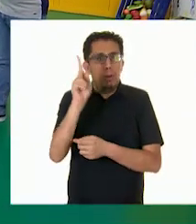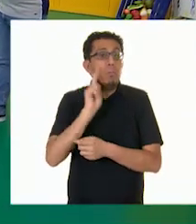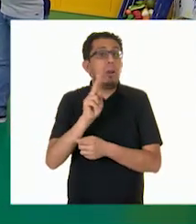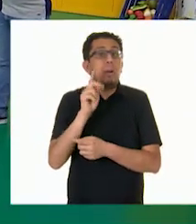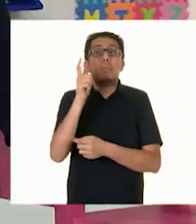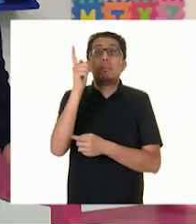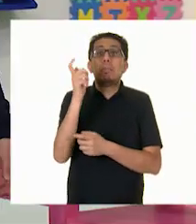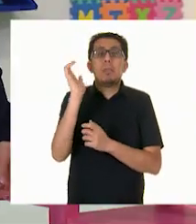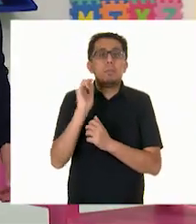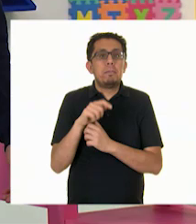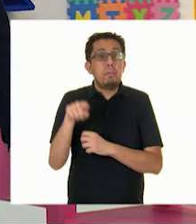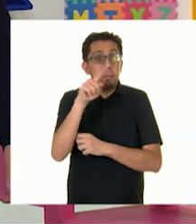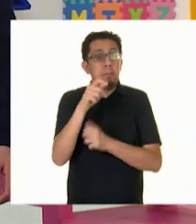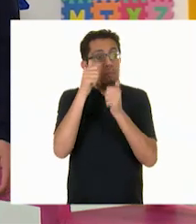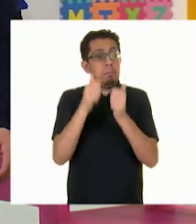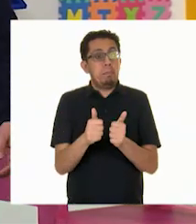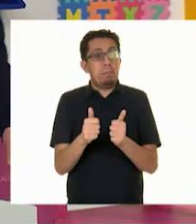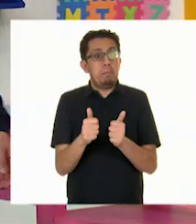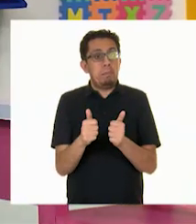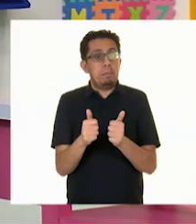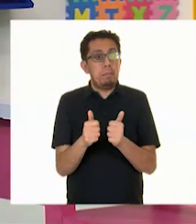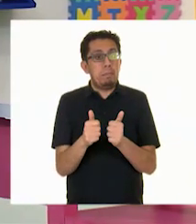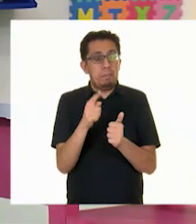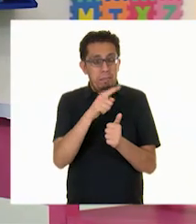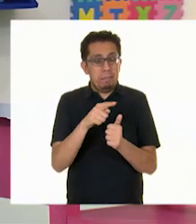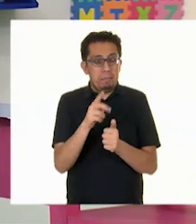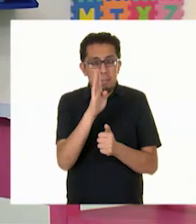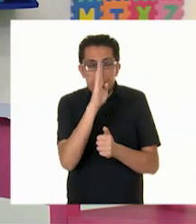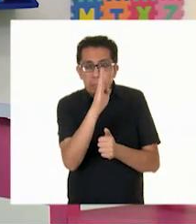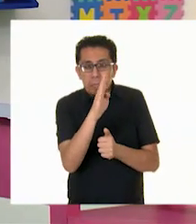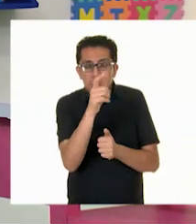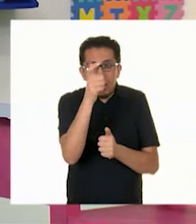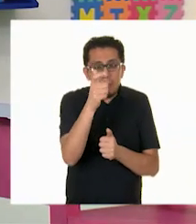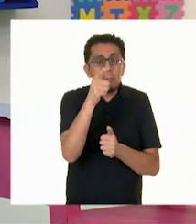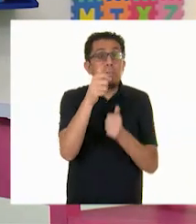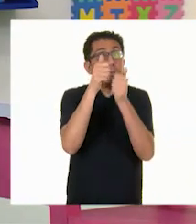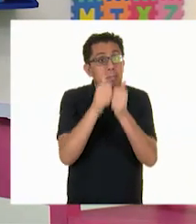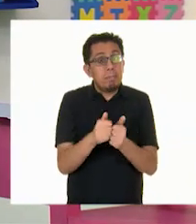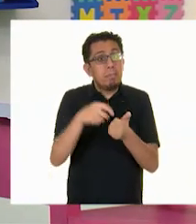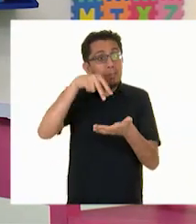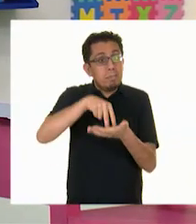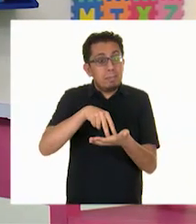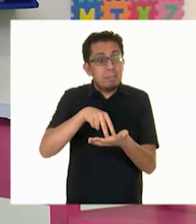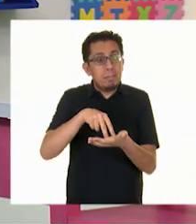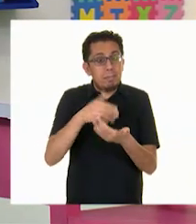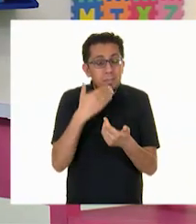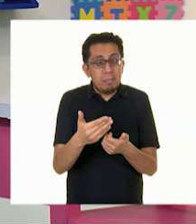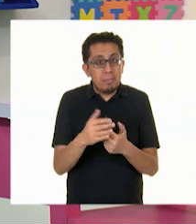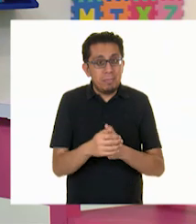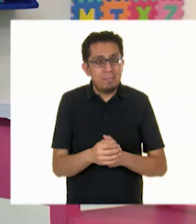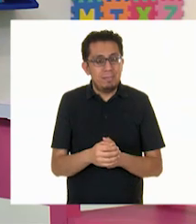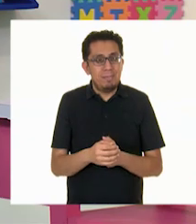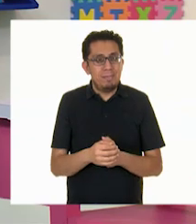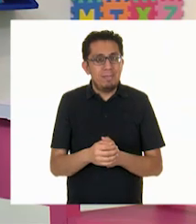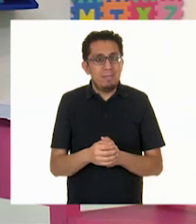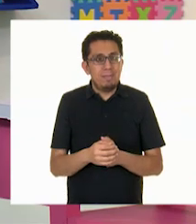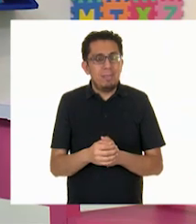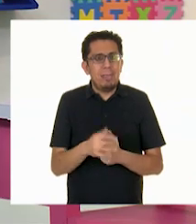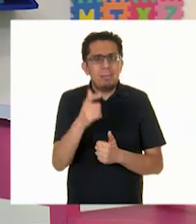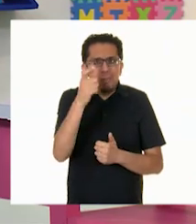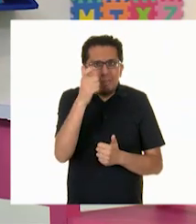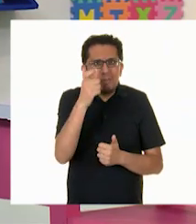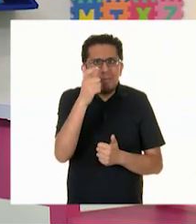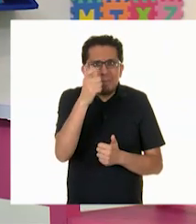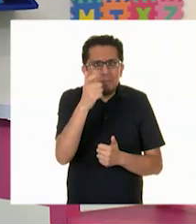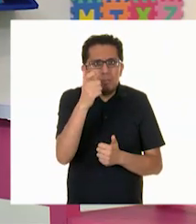allá, sale, no se muevan. Y no, a ver, entonces para allá, a ver, No. pero quédense quietos, ¿eh? No le da temperatura,